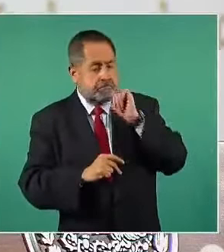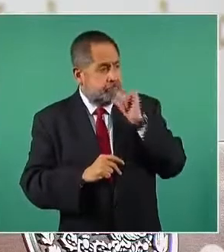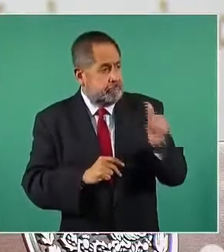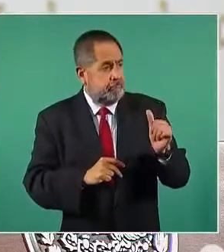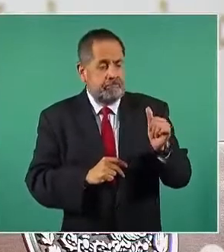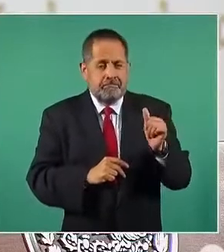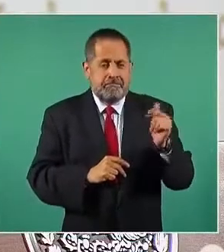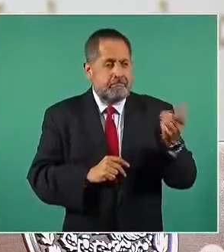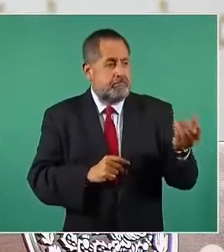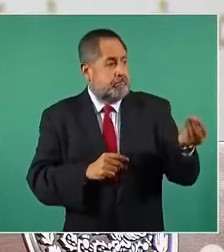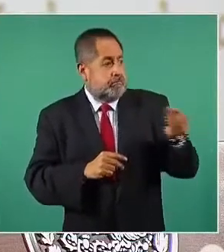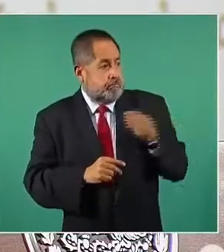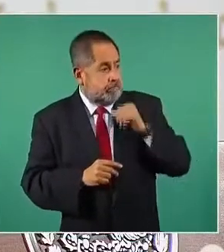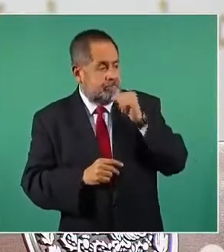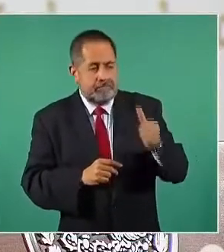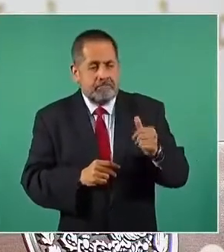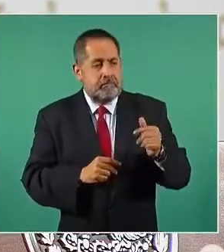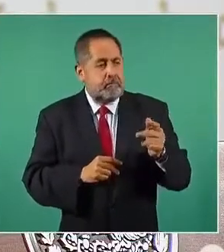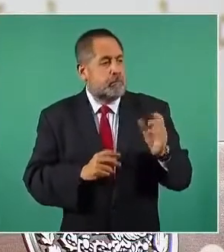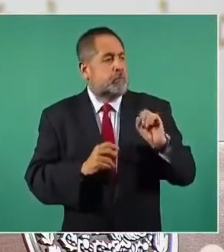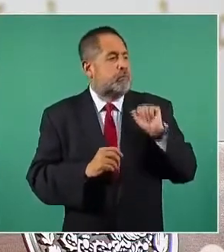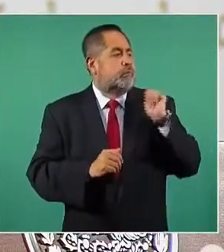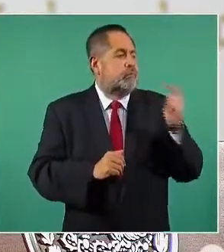pidiregas, ni son